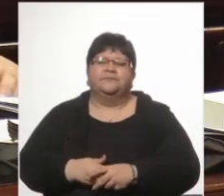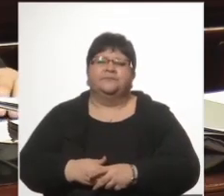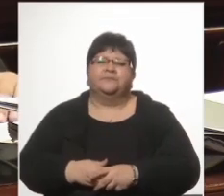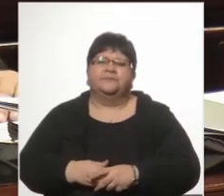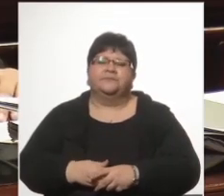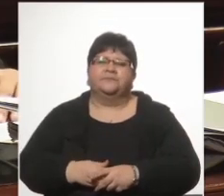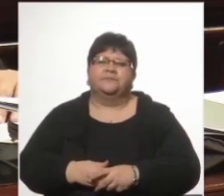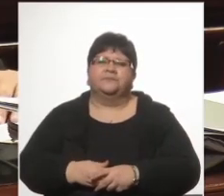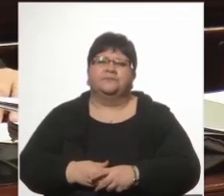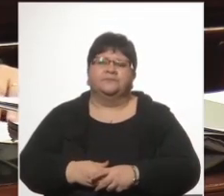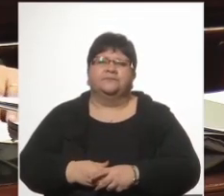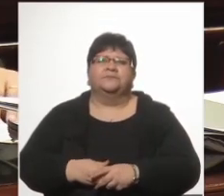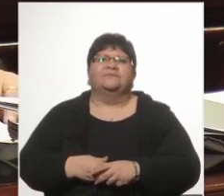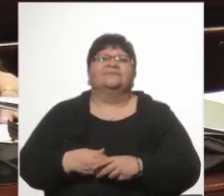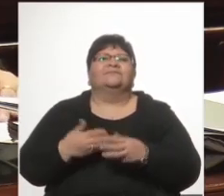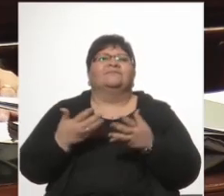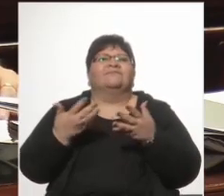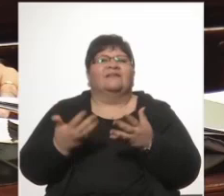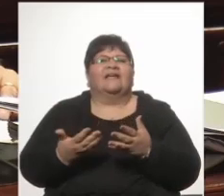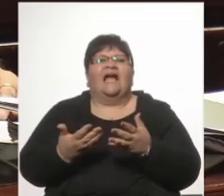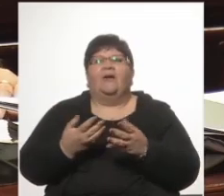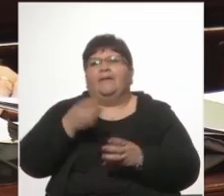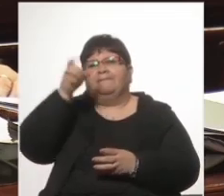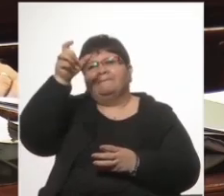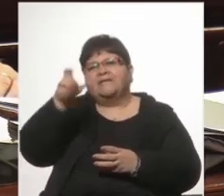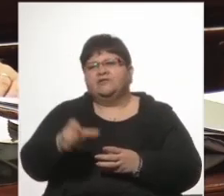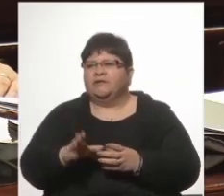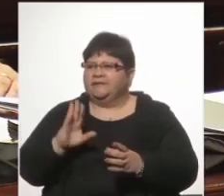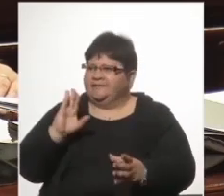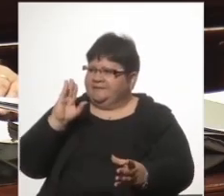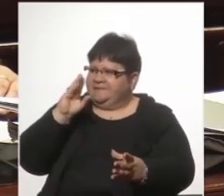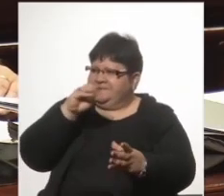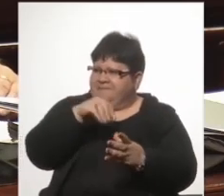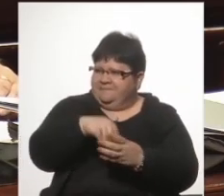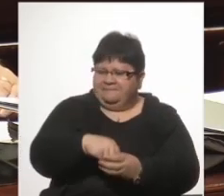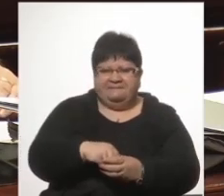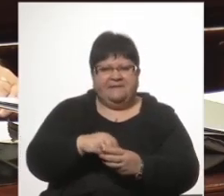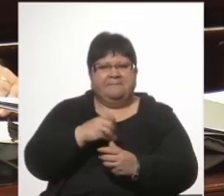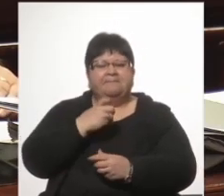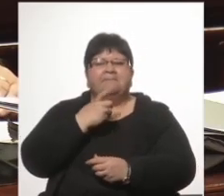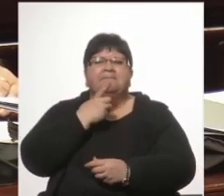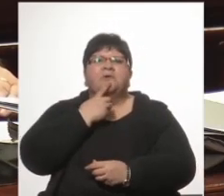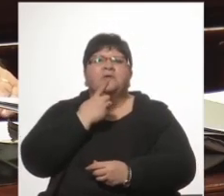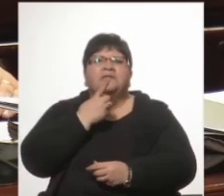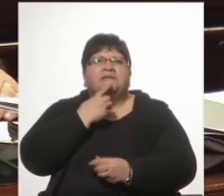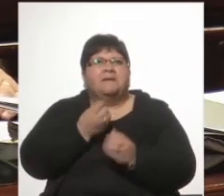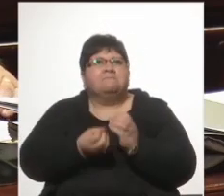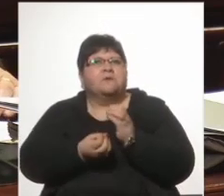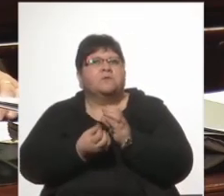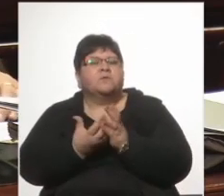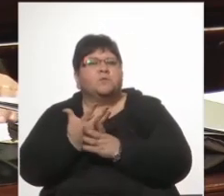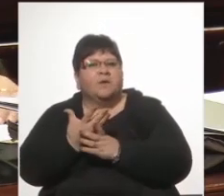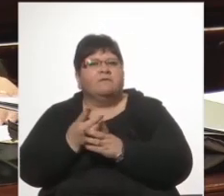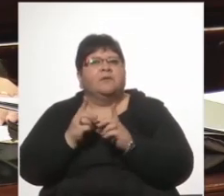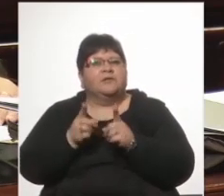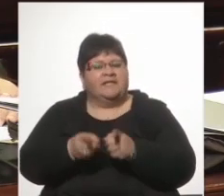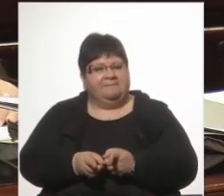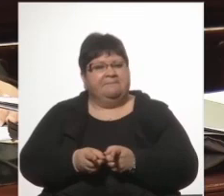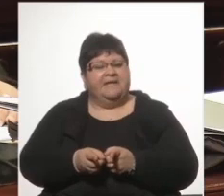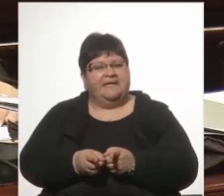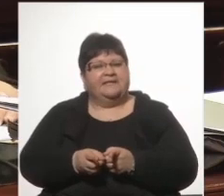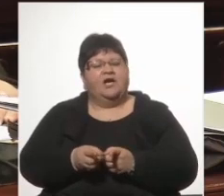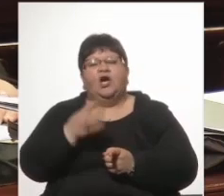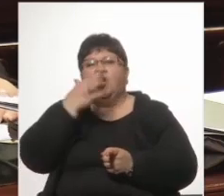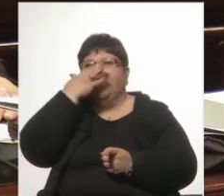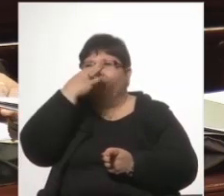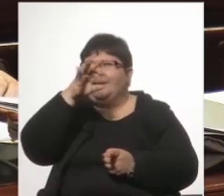Se trataba de alguien que irrumpía en el escenario político con un planteamiento distinto y por tanto novedoso, pero a su vez enraizado en las originales